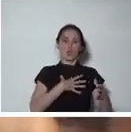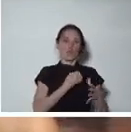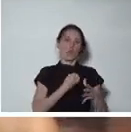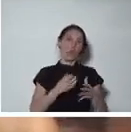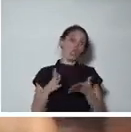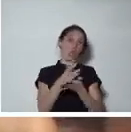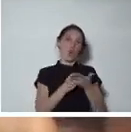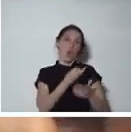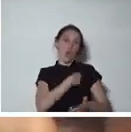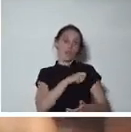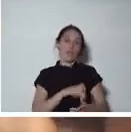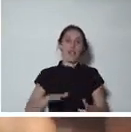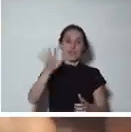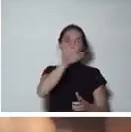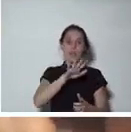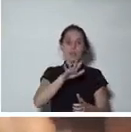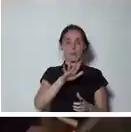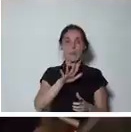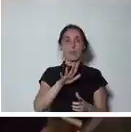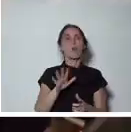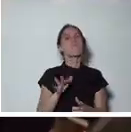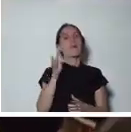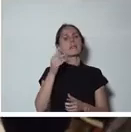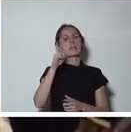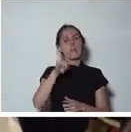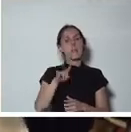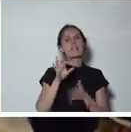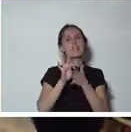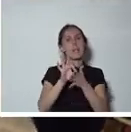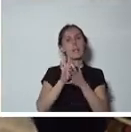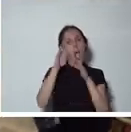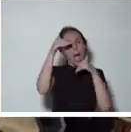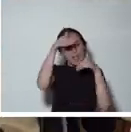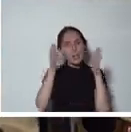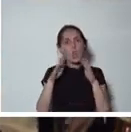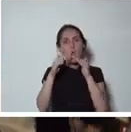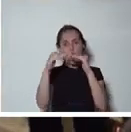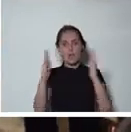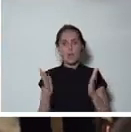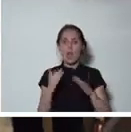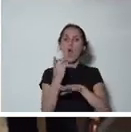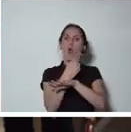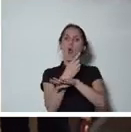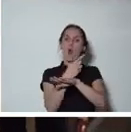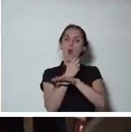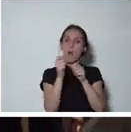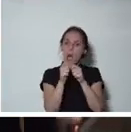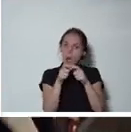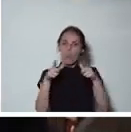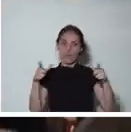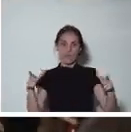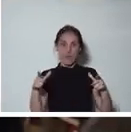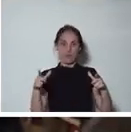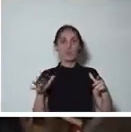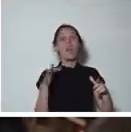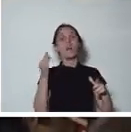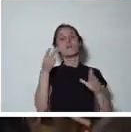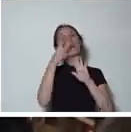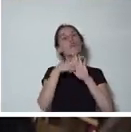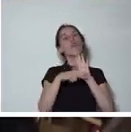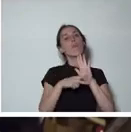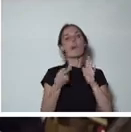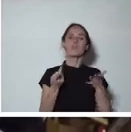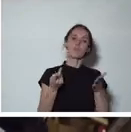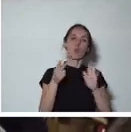para mejorar el servicio de atención domiciliaria aumentando las horas y las condiciones de trabajo de las cuidadores de ese servicio de atención